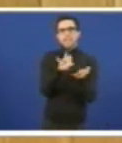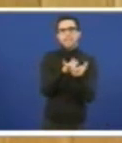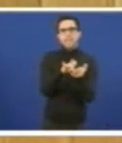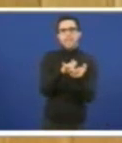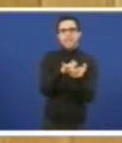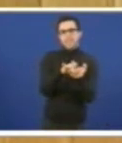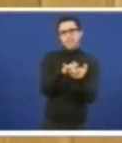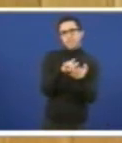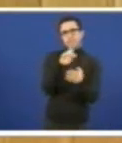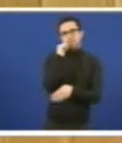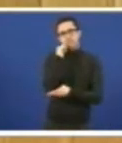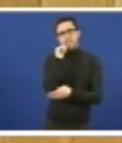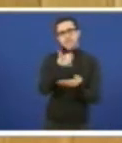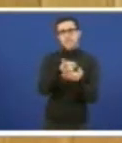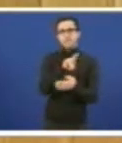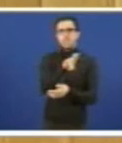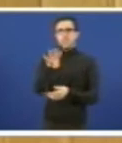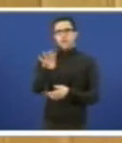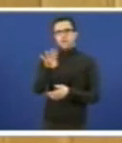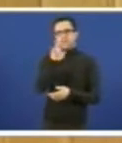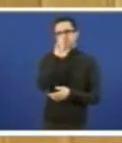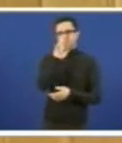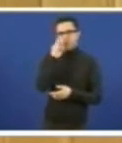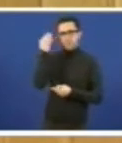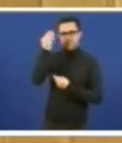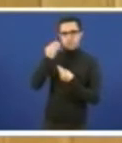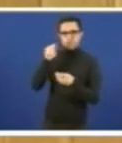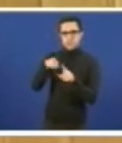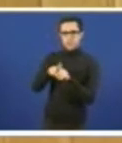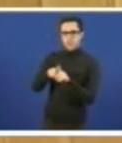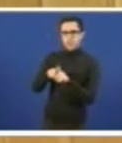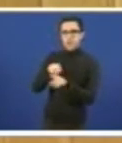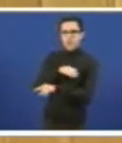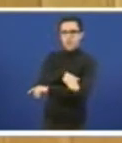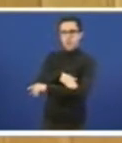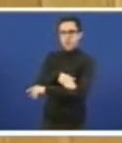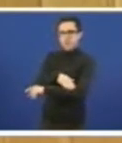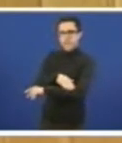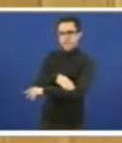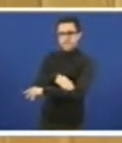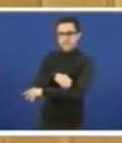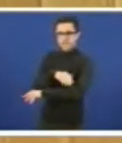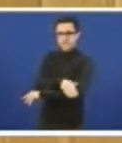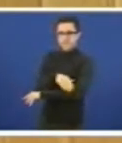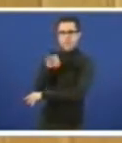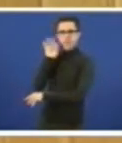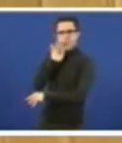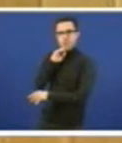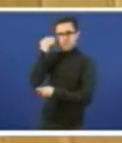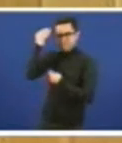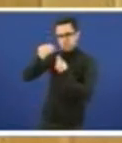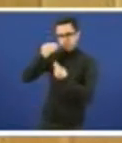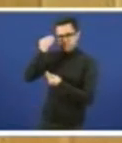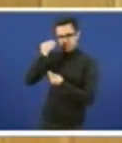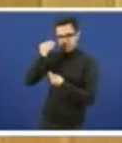o 24 de febreiro, supoñemos que recapacitaría o Goberno galego, o Goberno e o Partido Popular, e será